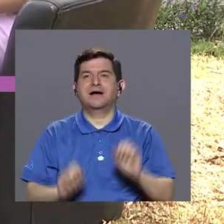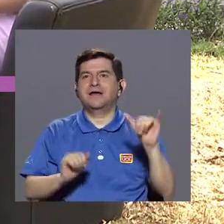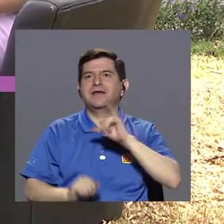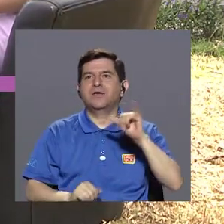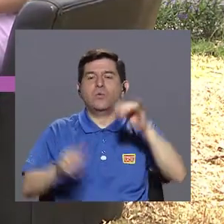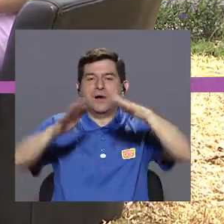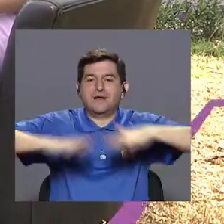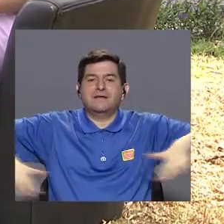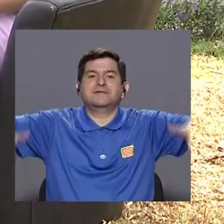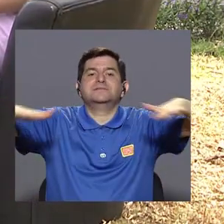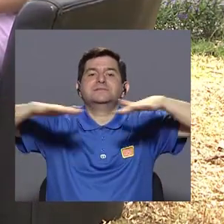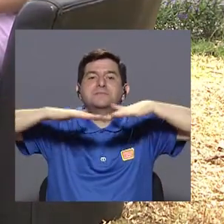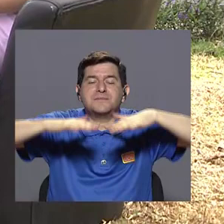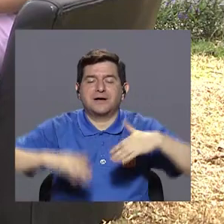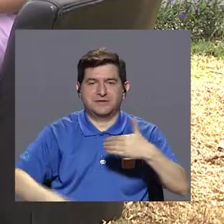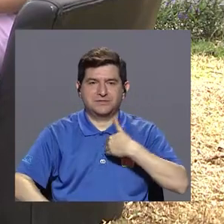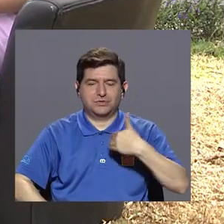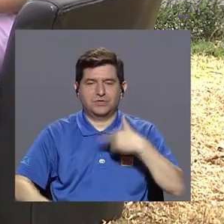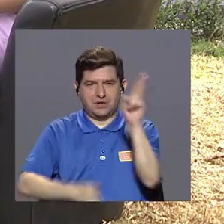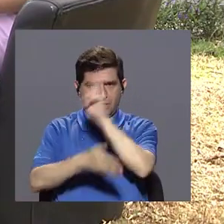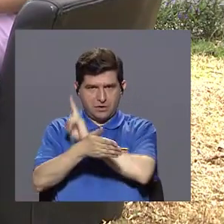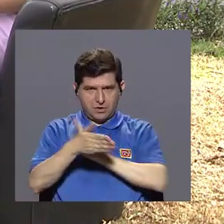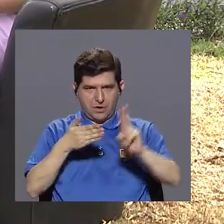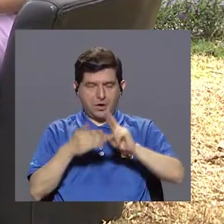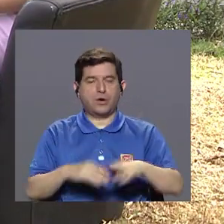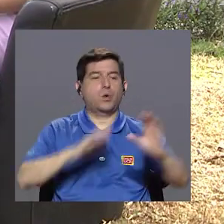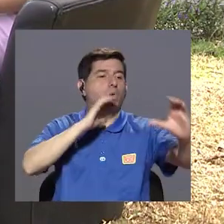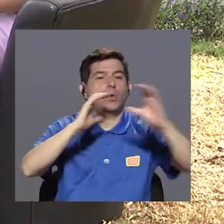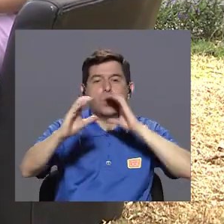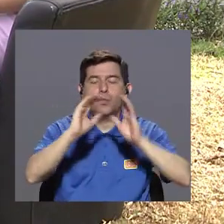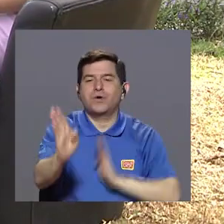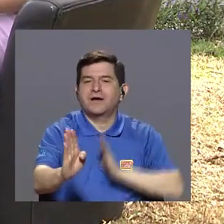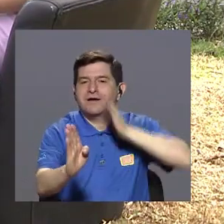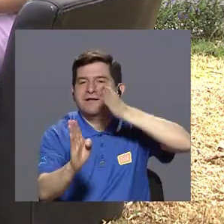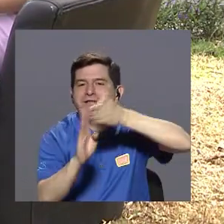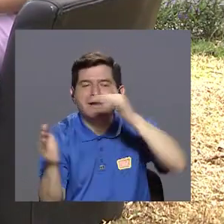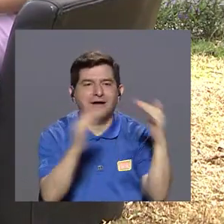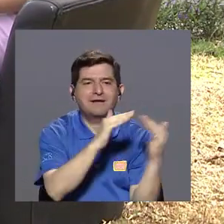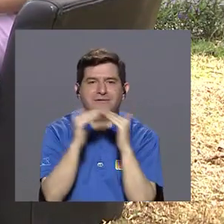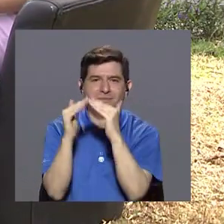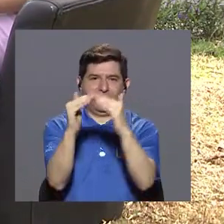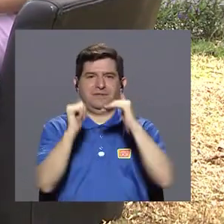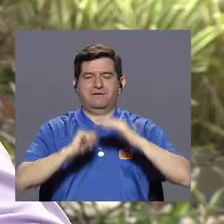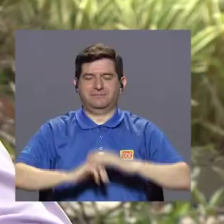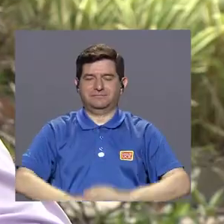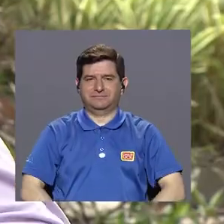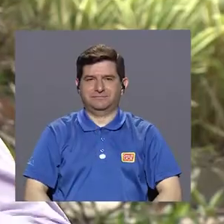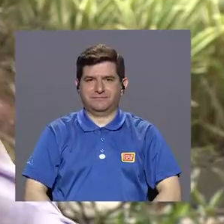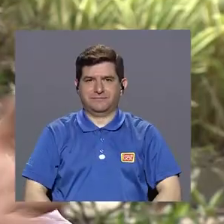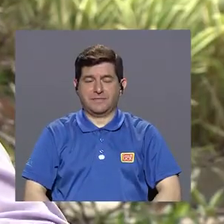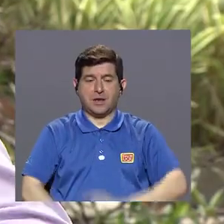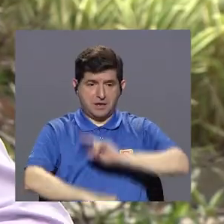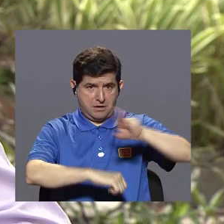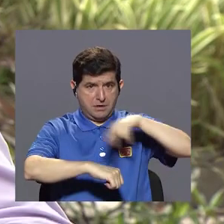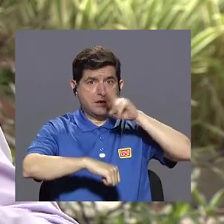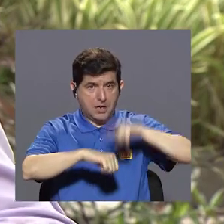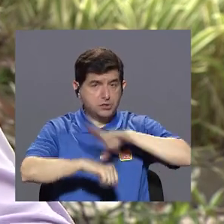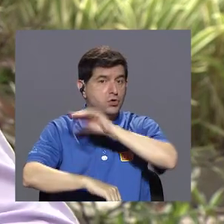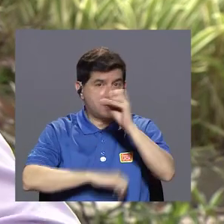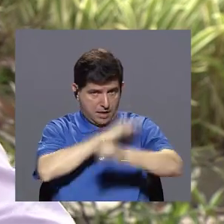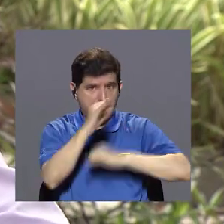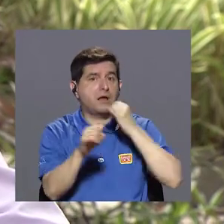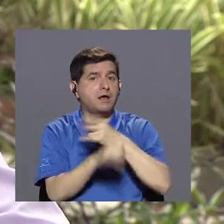ventana o ese espacio que tiene la universidad para comunicarse directamente con las comunidades a nivel nacional y a